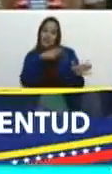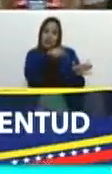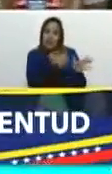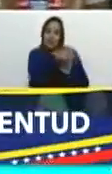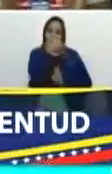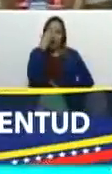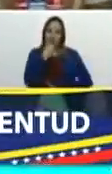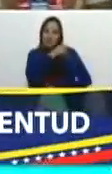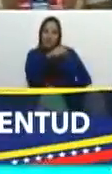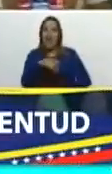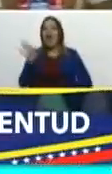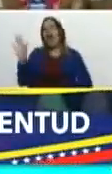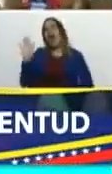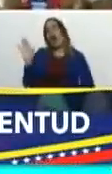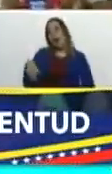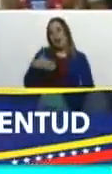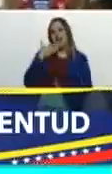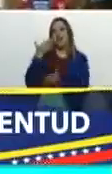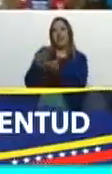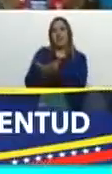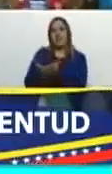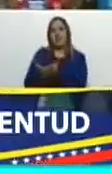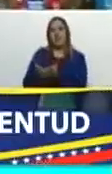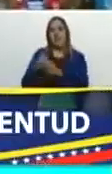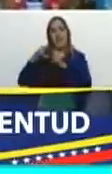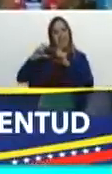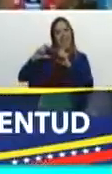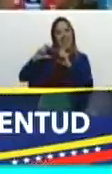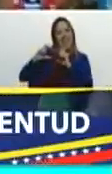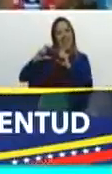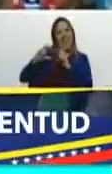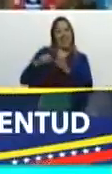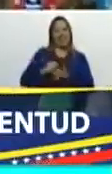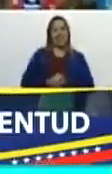Ah, gracias, vale. Mira.